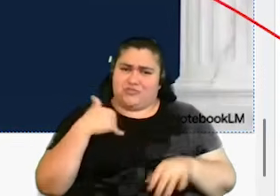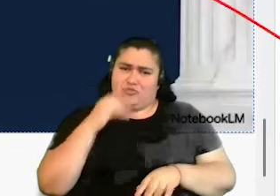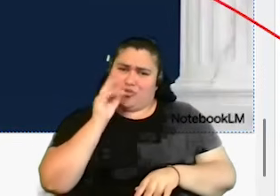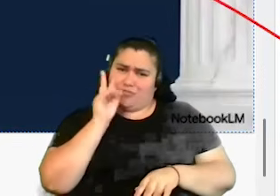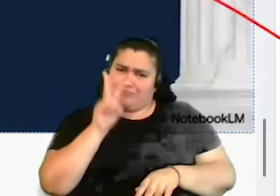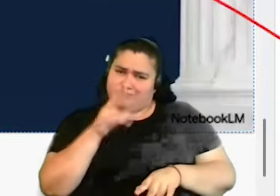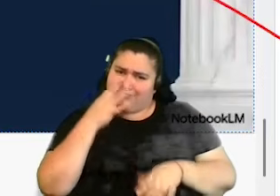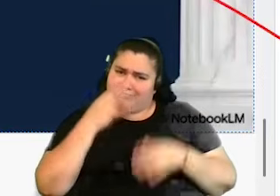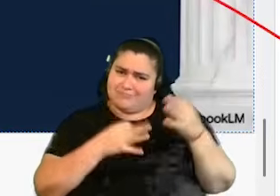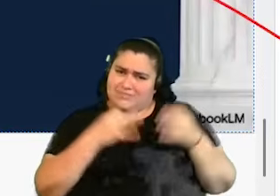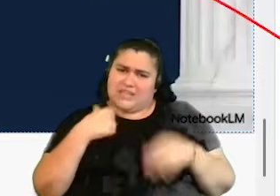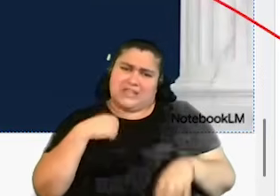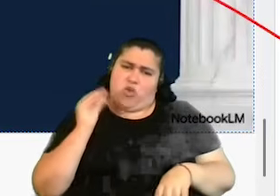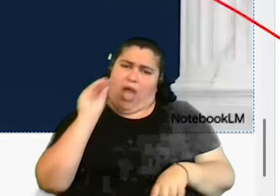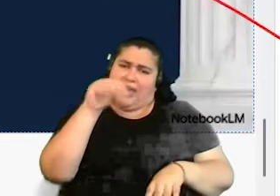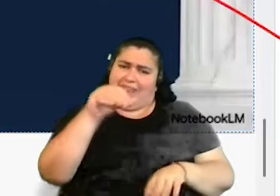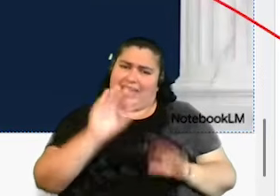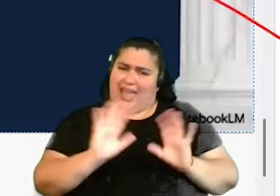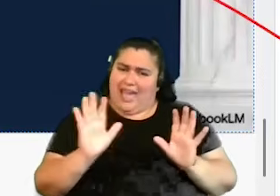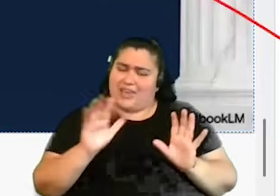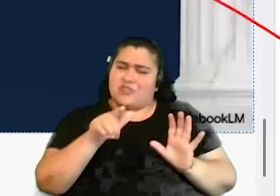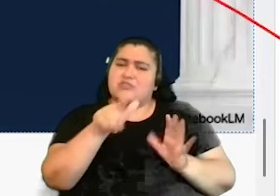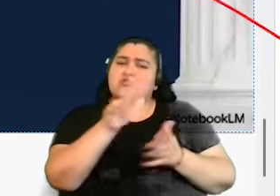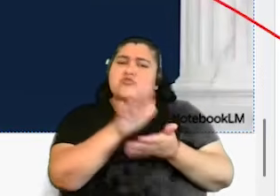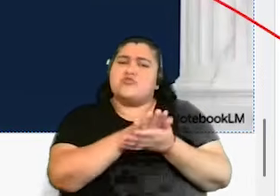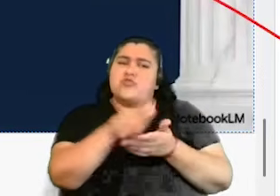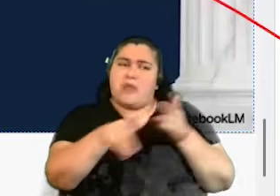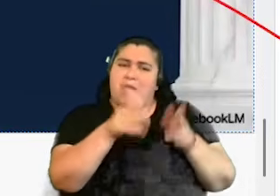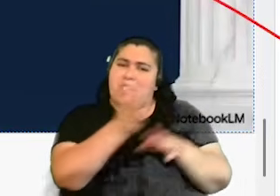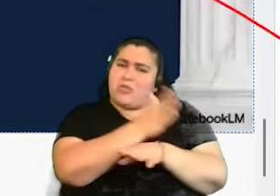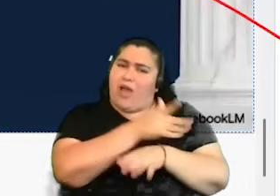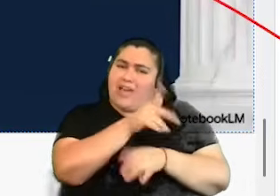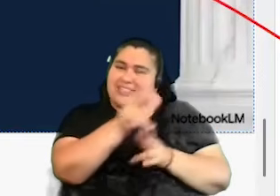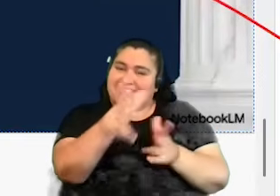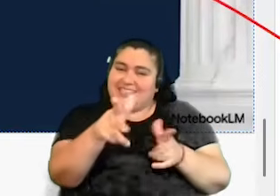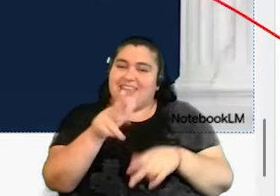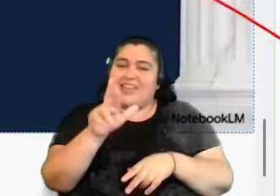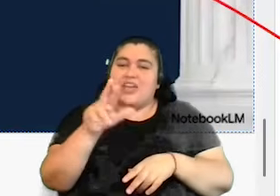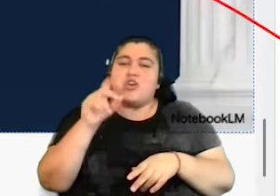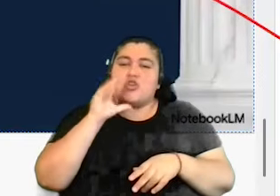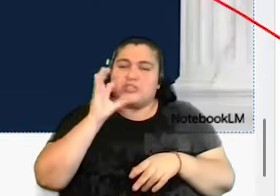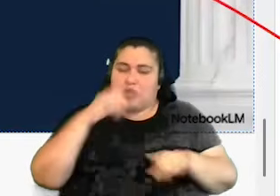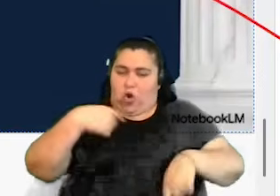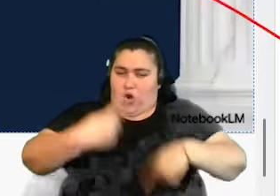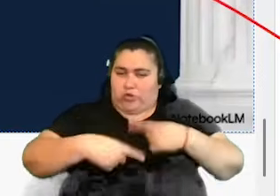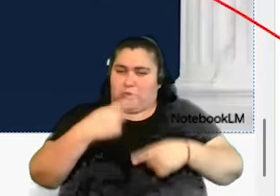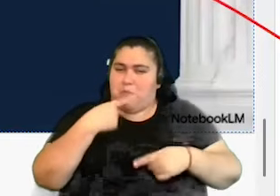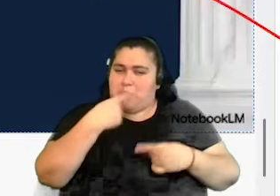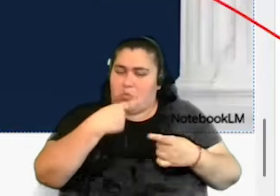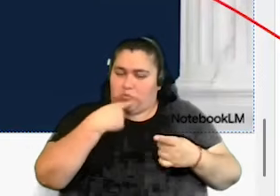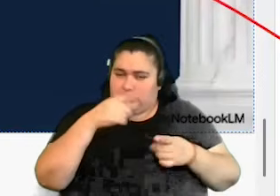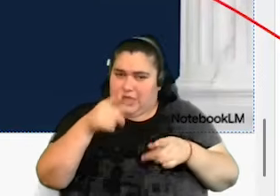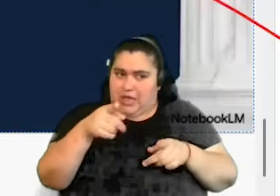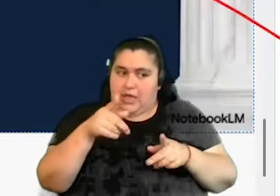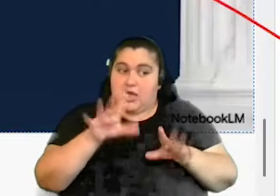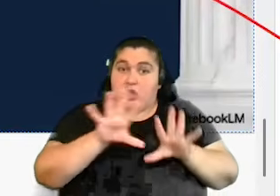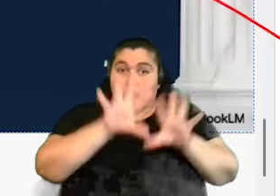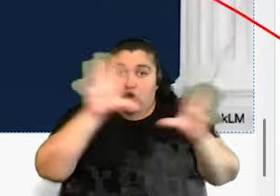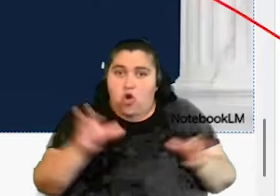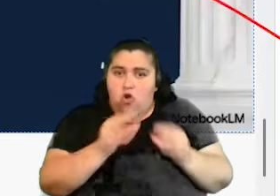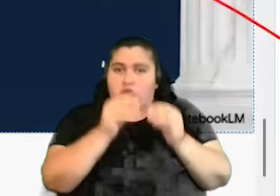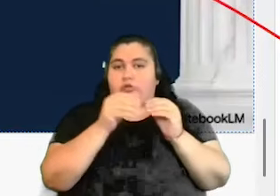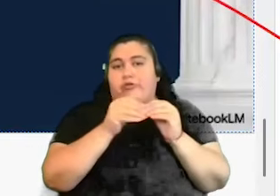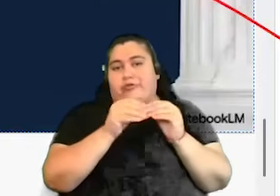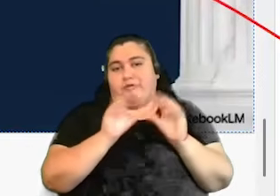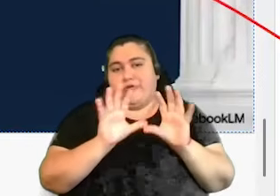agregar nada más en relación a lo que estaban hablando recién, pero quiero que Rocío siga con las preguntas, es que todo esto acompaña a que las empresas